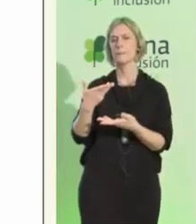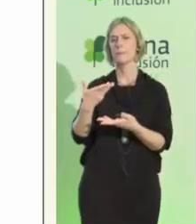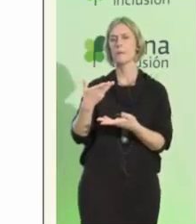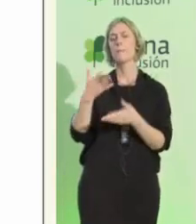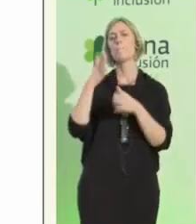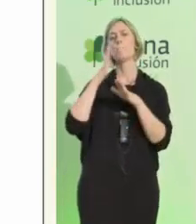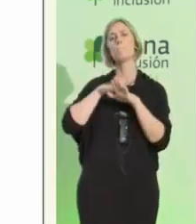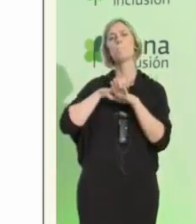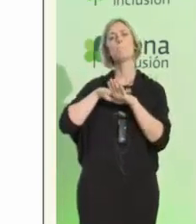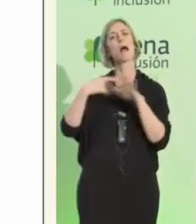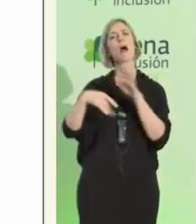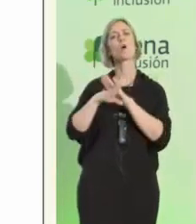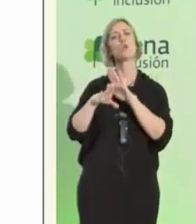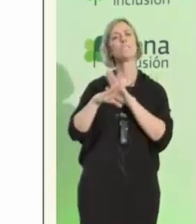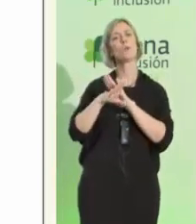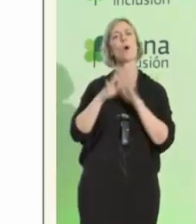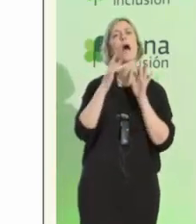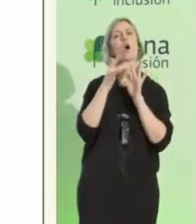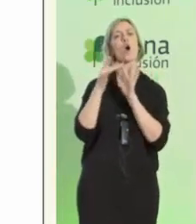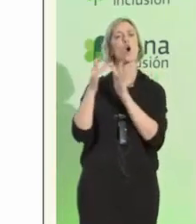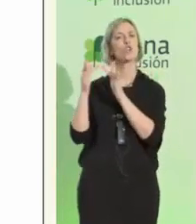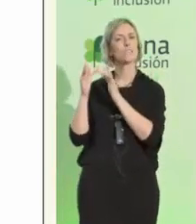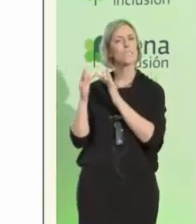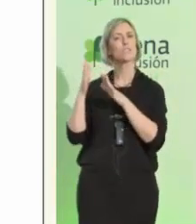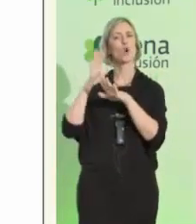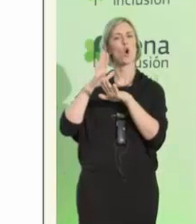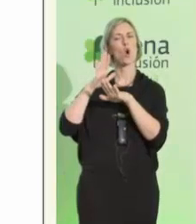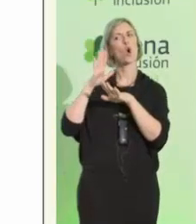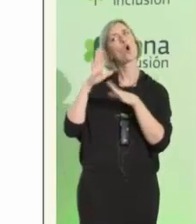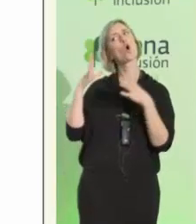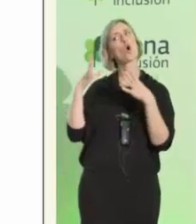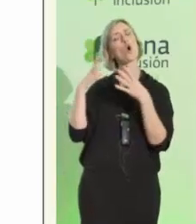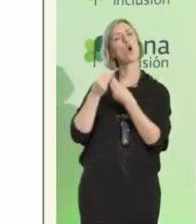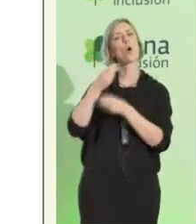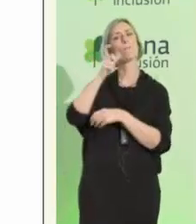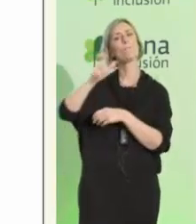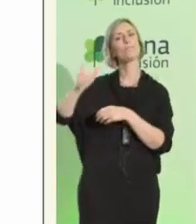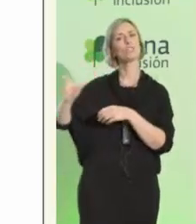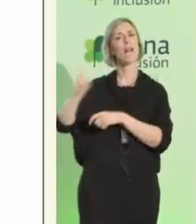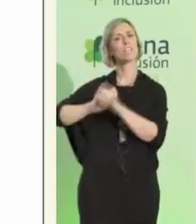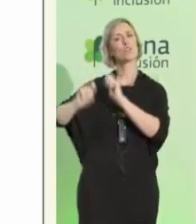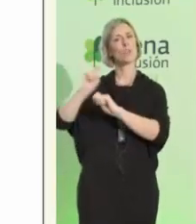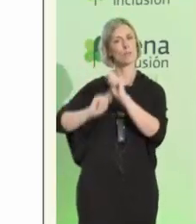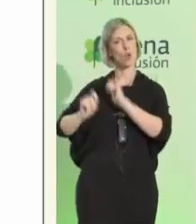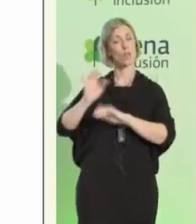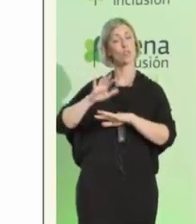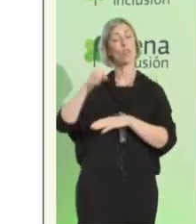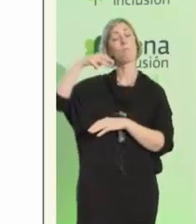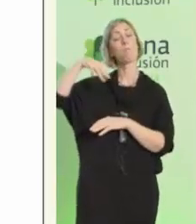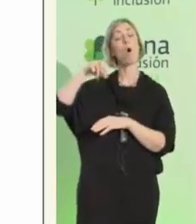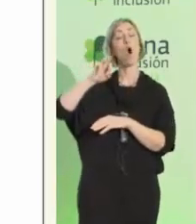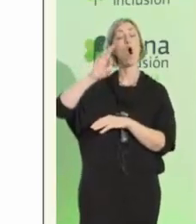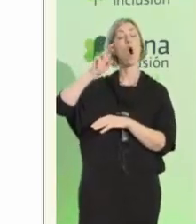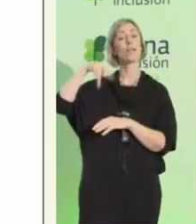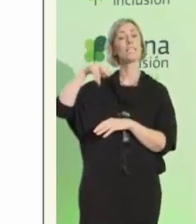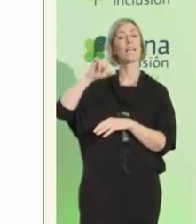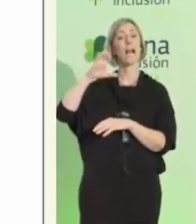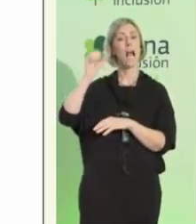continuar con los contactos con personas de asociación. Y Mónica en aquel momento me pudo ayudar.